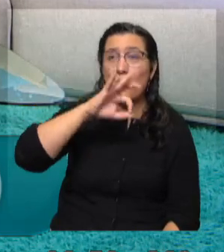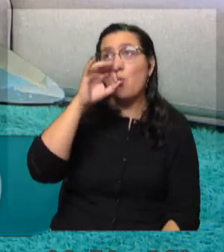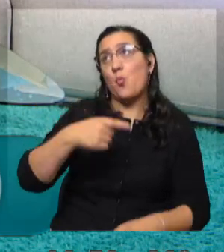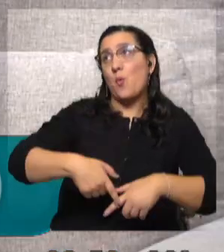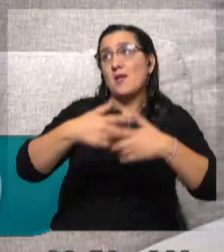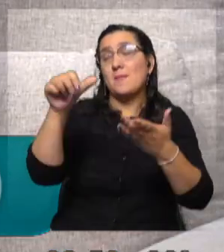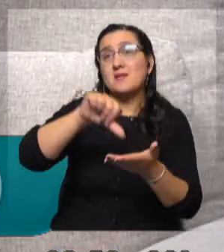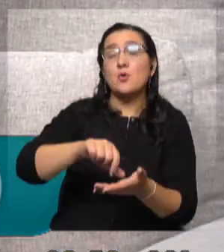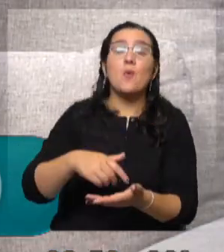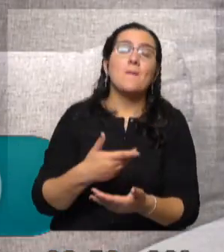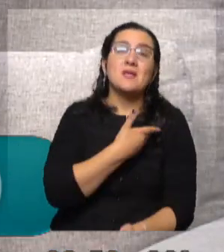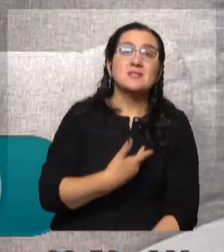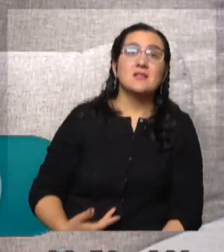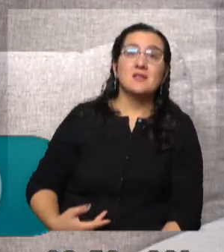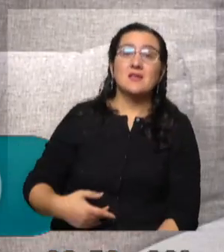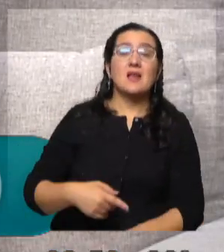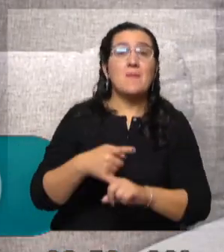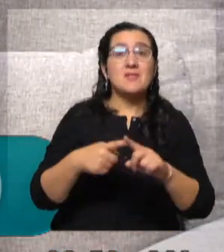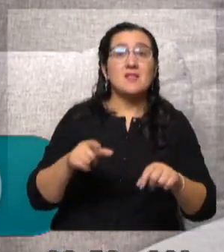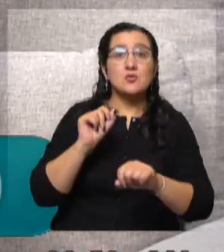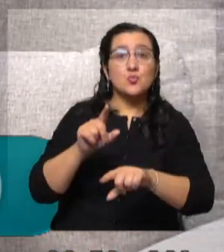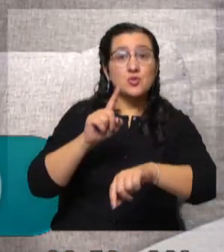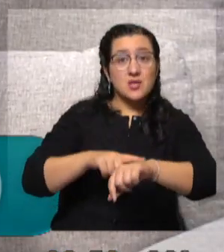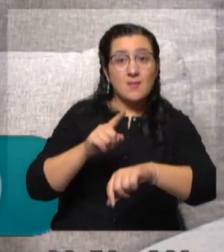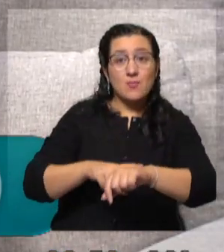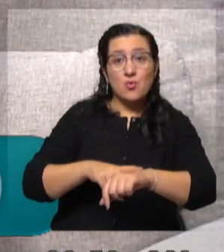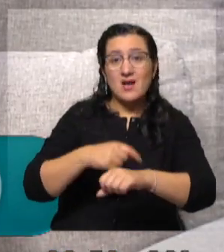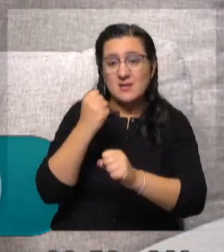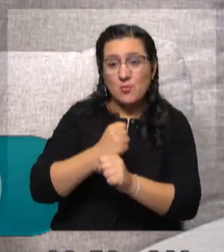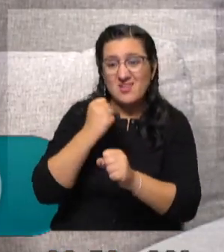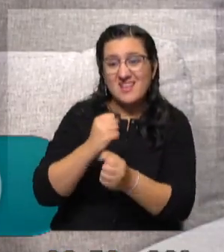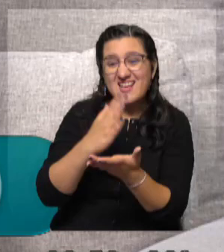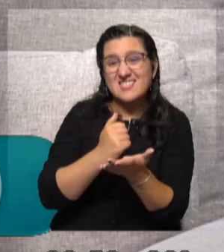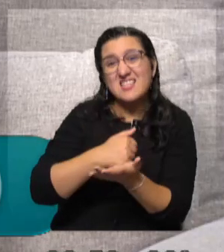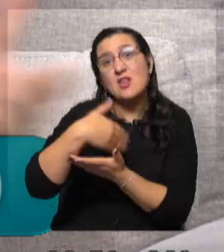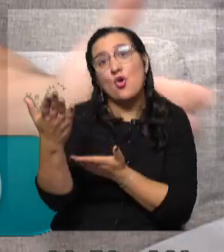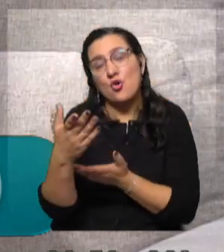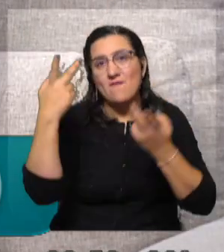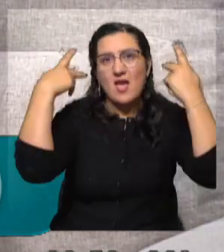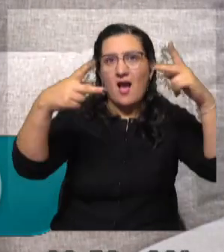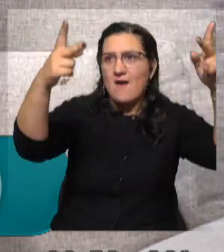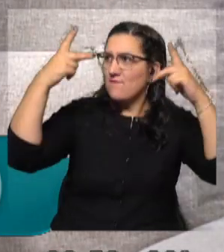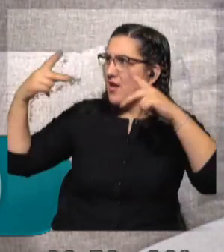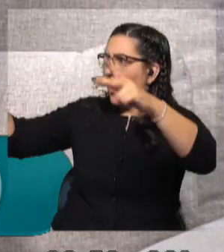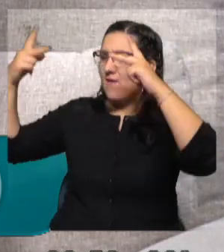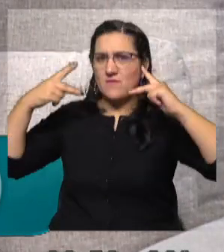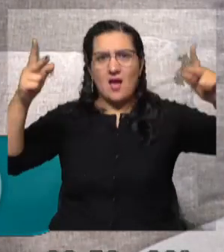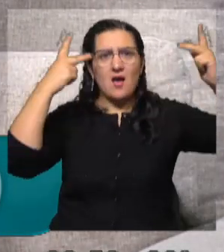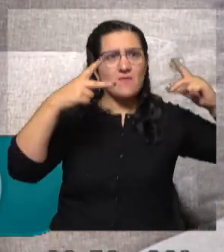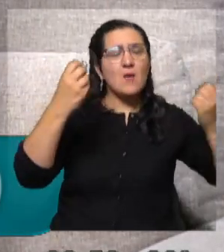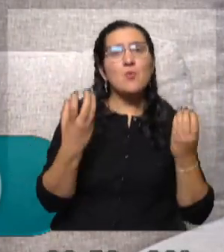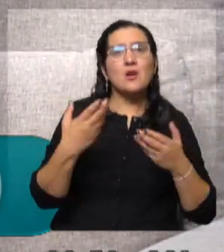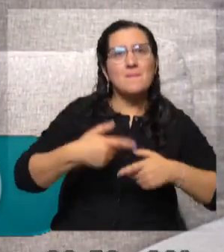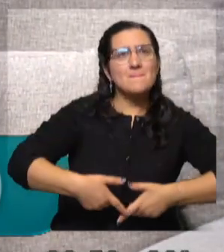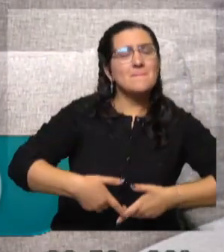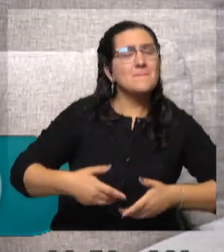país un presidente que dedica la mitad del tiempo a hacer política exterior en viajes porque la mayoría de estos eventos que yo